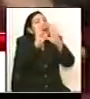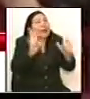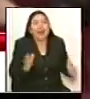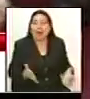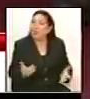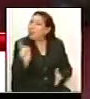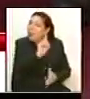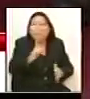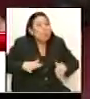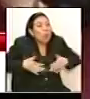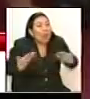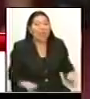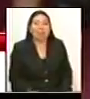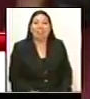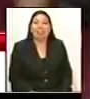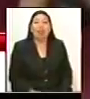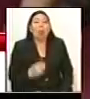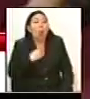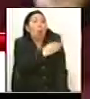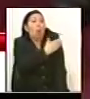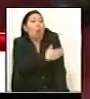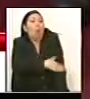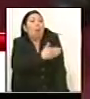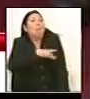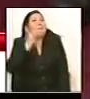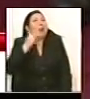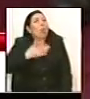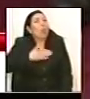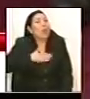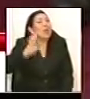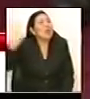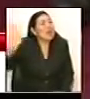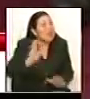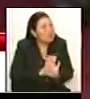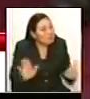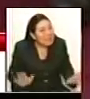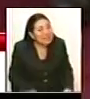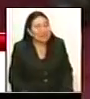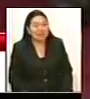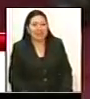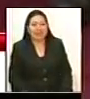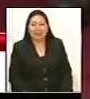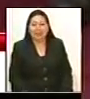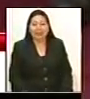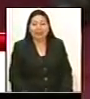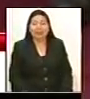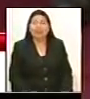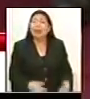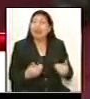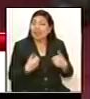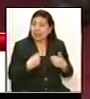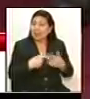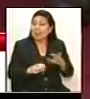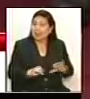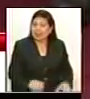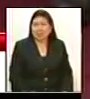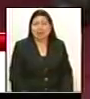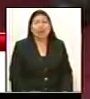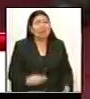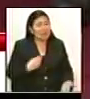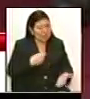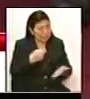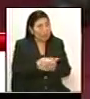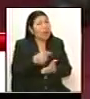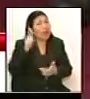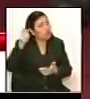absurdo. Es un lobismo casi primitivo, casi primarioso. Algo se debe, algo se tiene que pagar, algo se